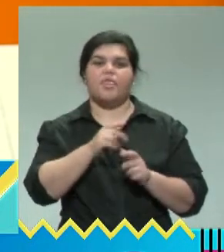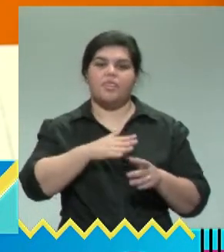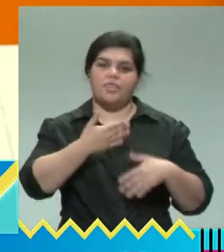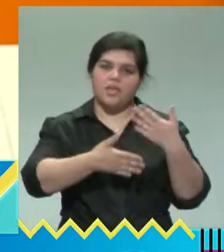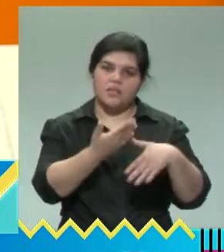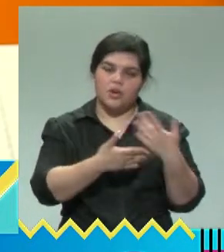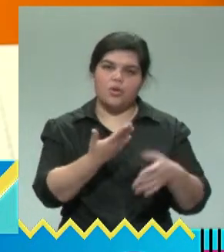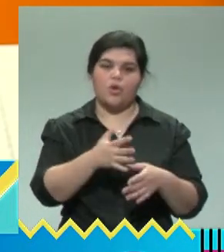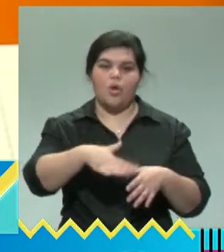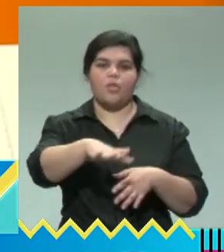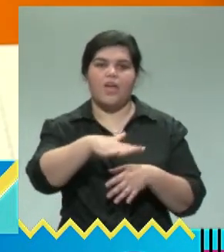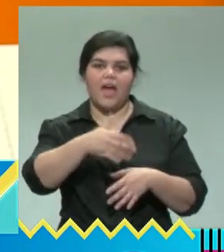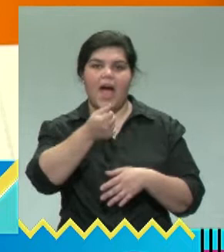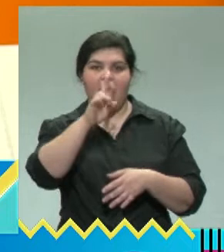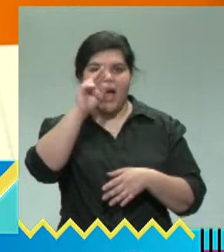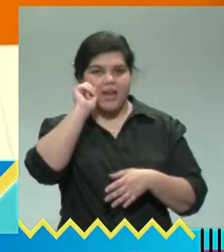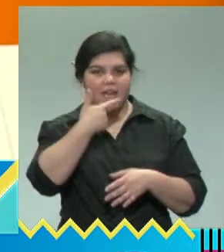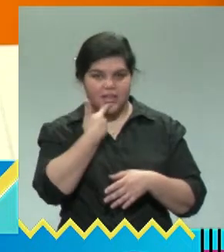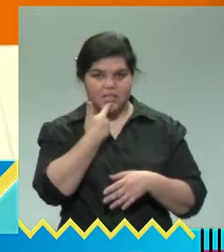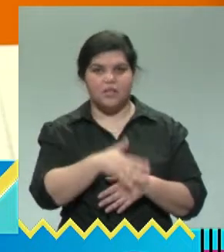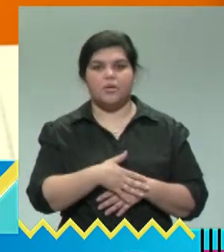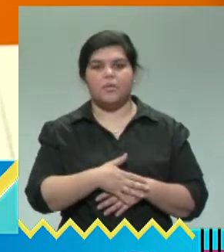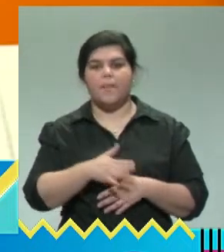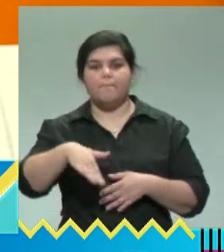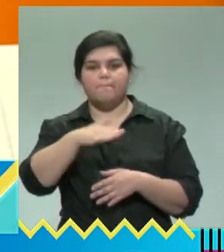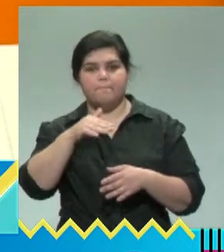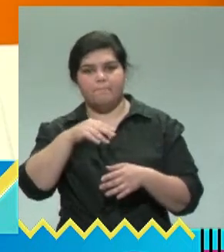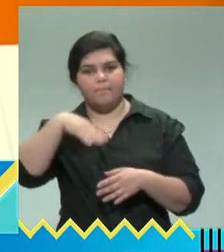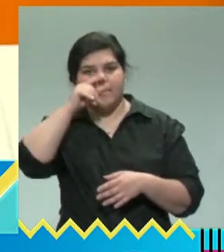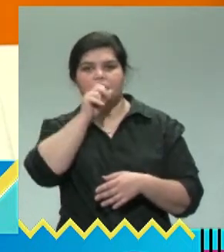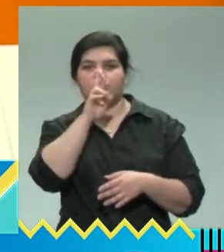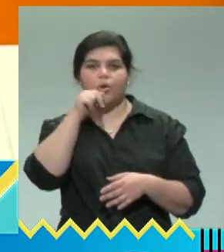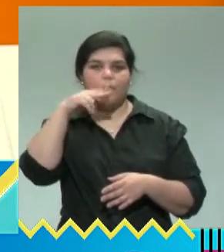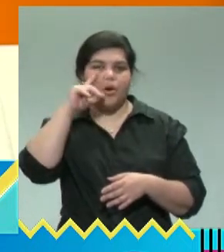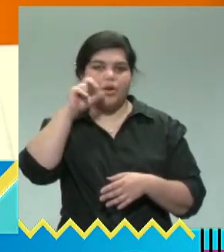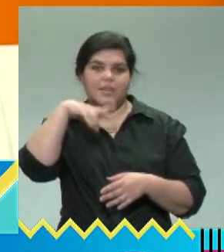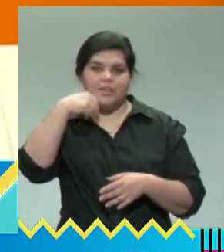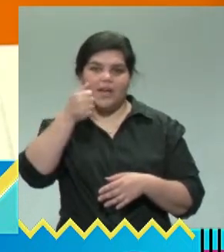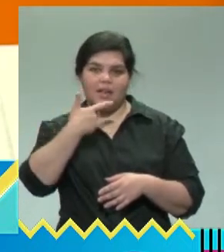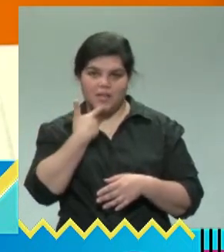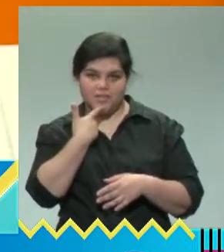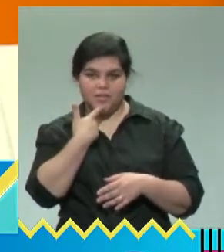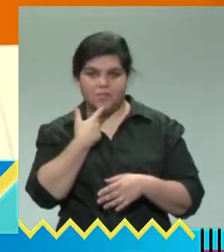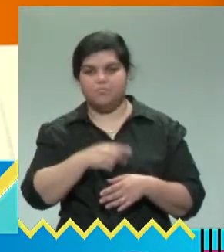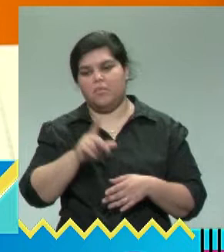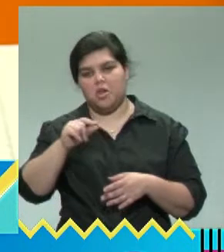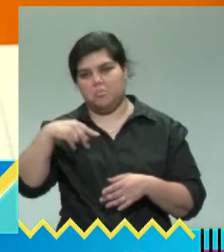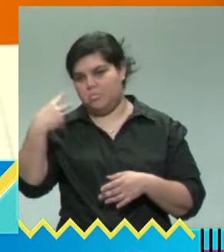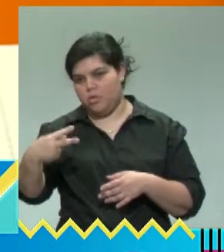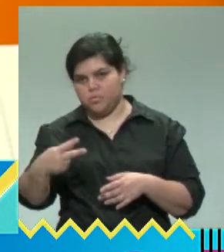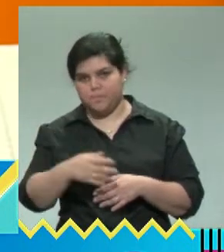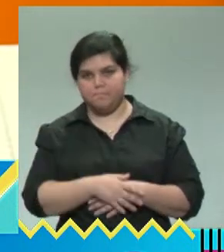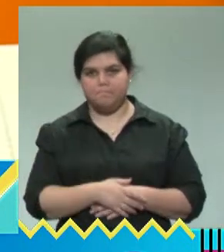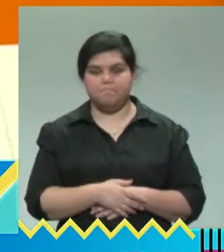del Interior. Bien. En este caso se llama DAMI 2. El primero fue de seguridad y ahora estamos arbolado y ciclovías. Y